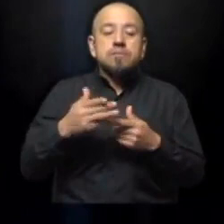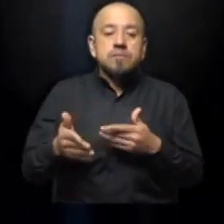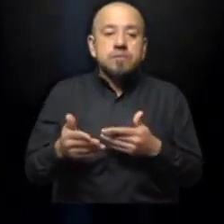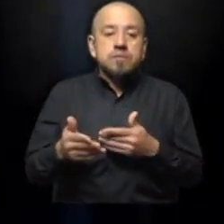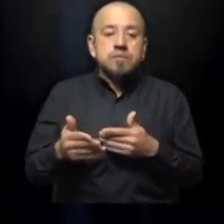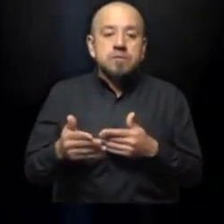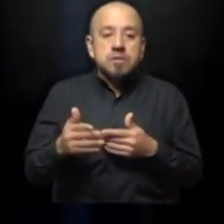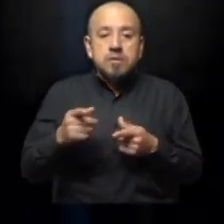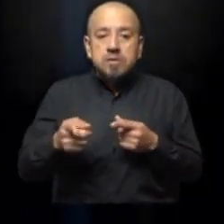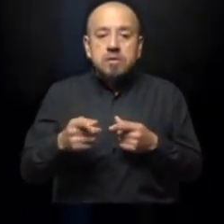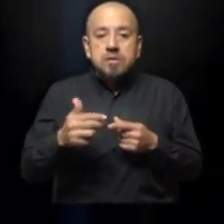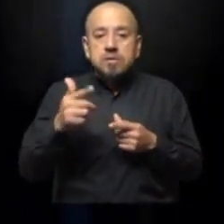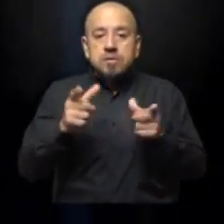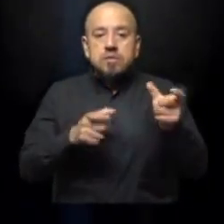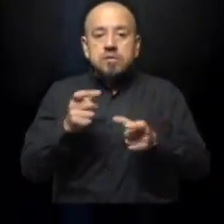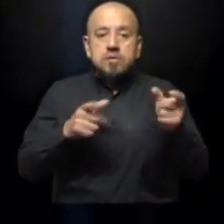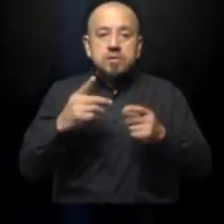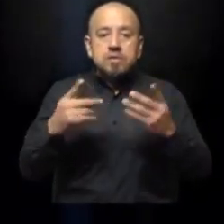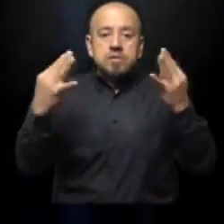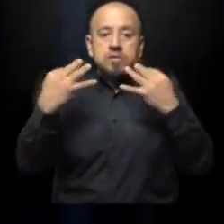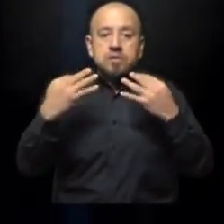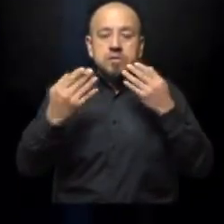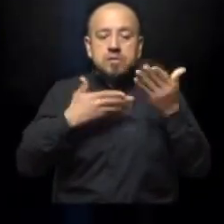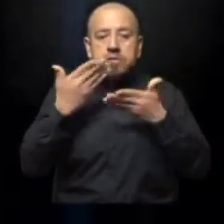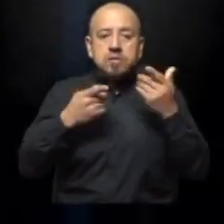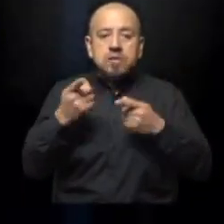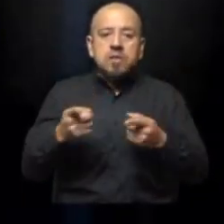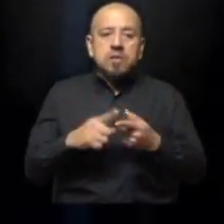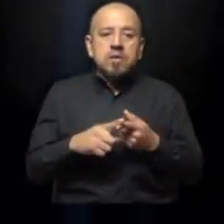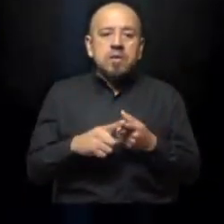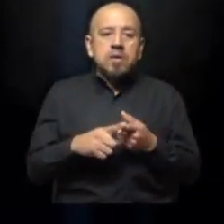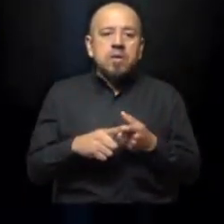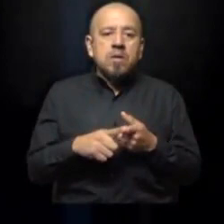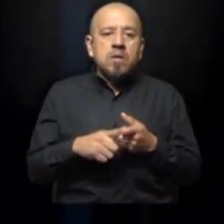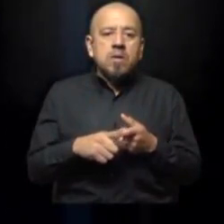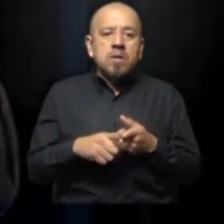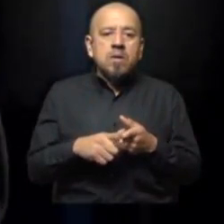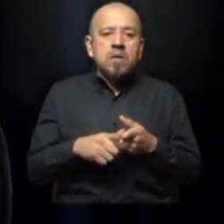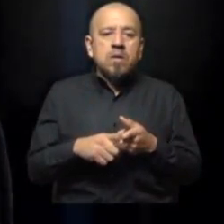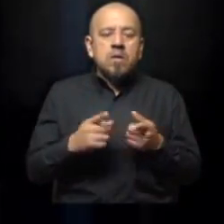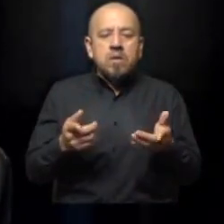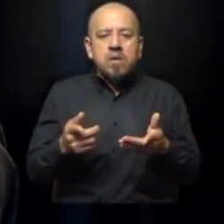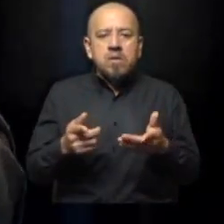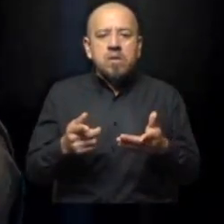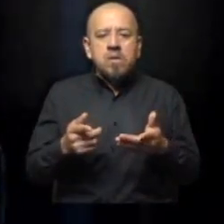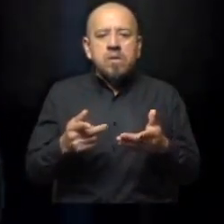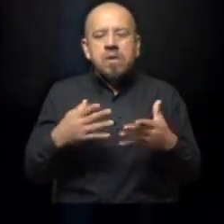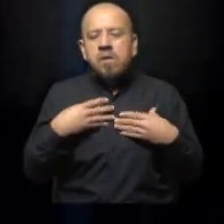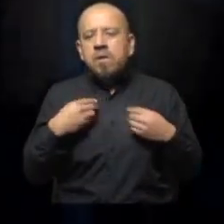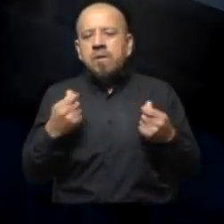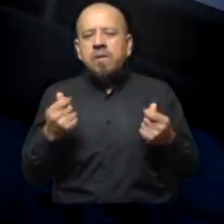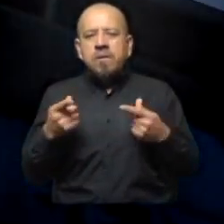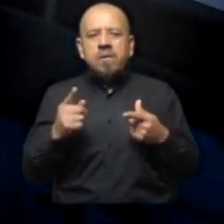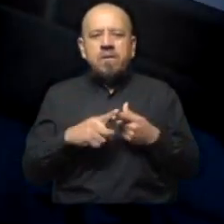saber que esa gente te está mirando y escuchando a vos digo que